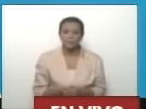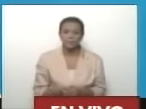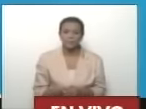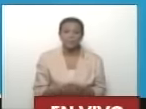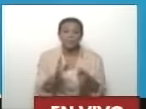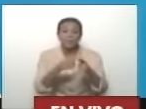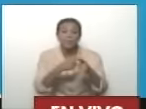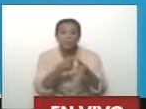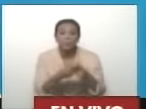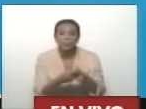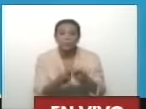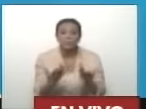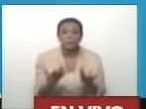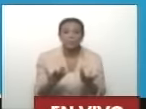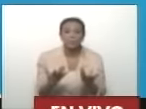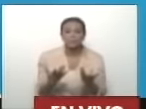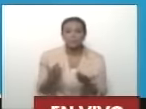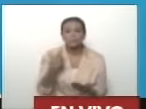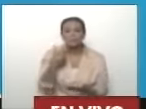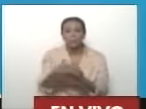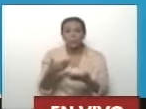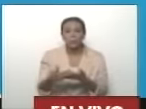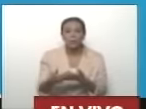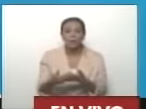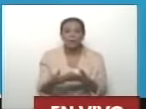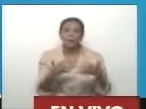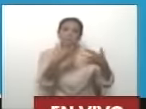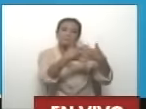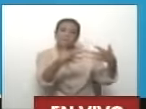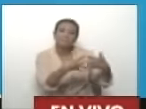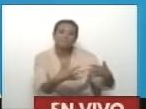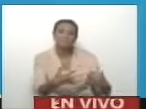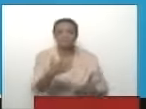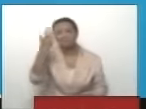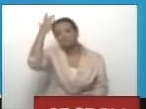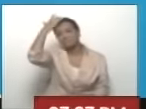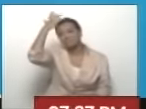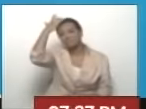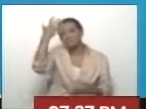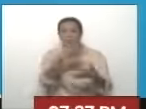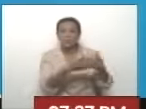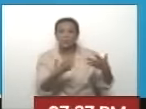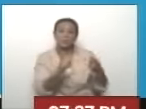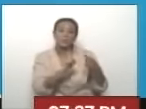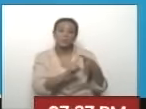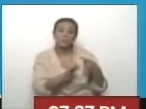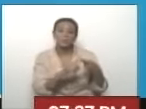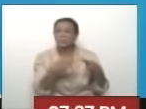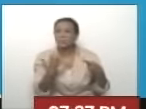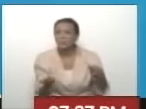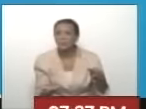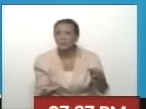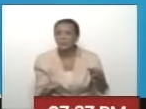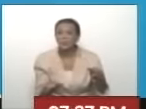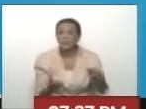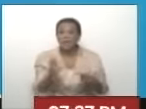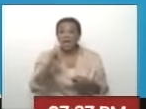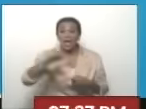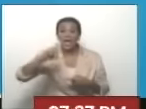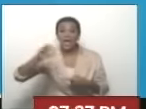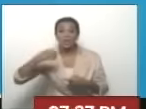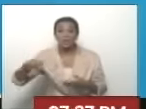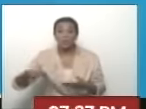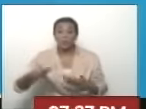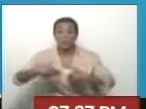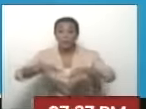Entonces ahora comenzaron ellos con la cantaleta, porque ellos siempre tienen una cantaleta. La primera cantaleta que pagó el ExxonMobil fue que